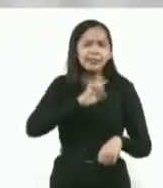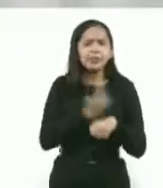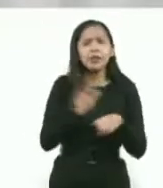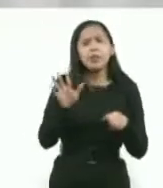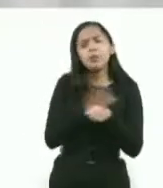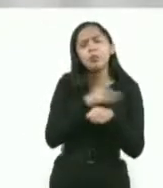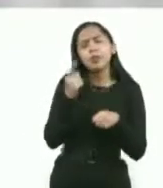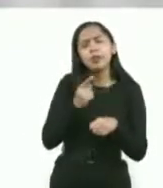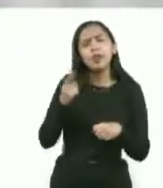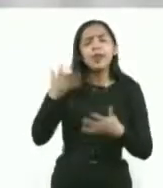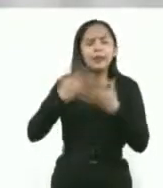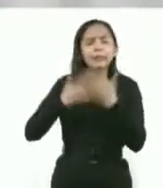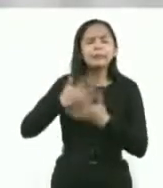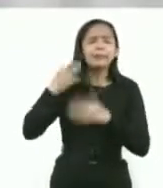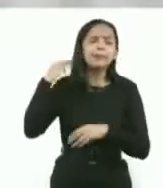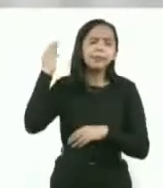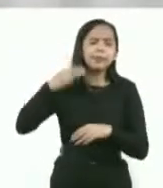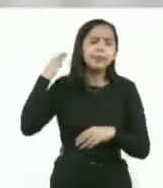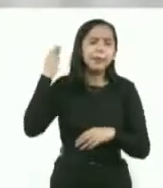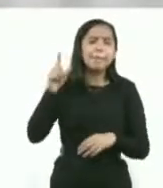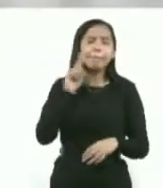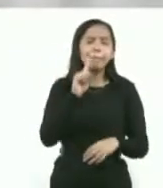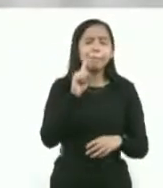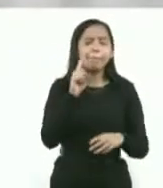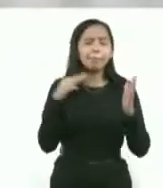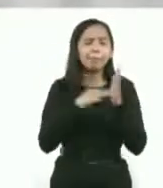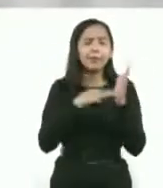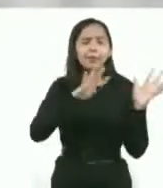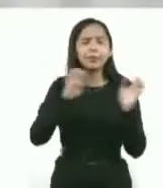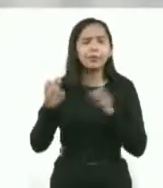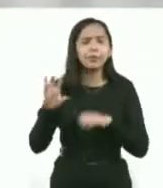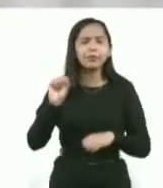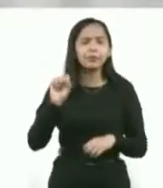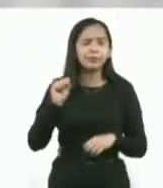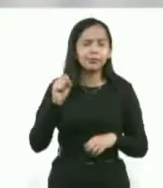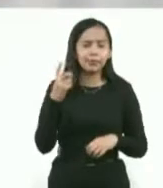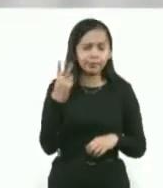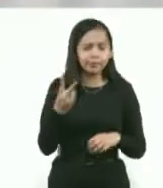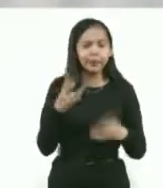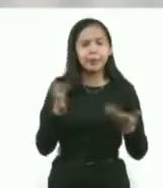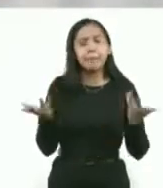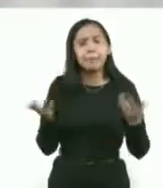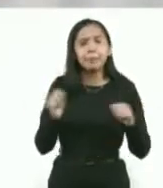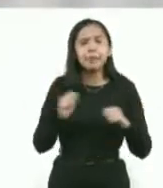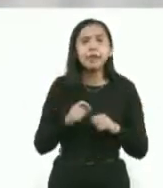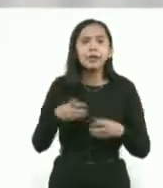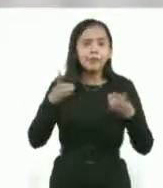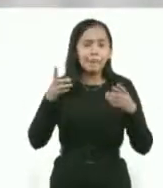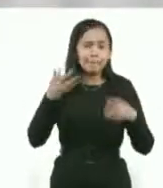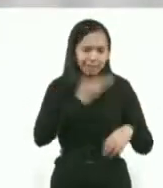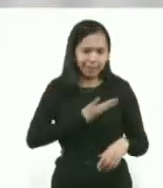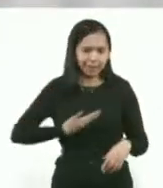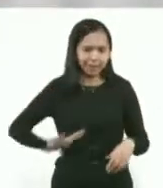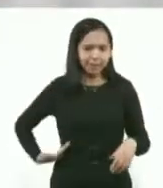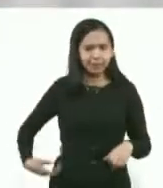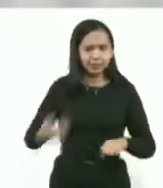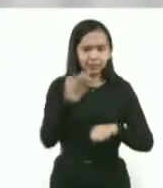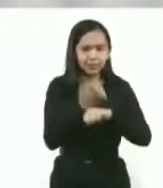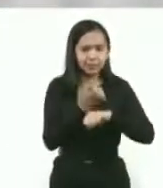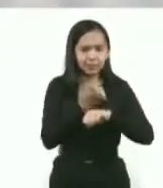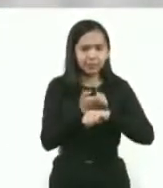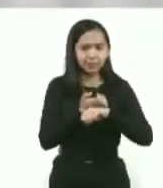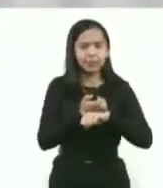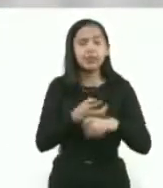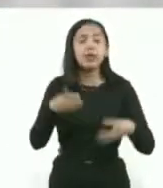de marzo de 1962 pronunció un discurso muy importante el presidente de Estados Unidos, John